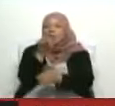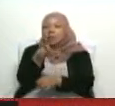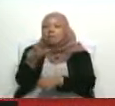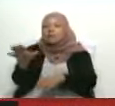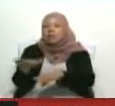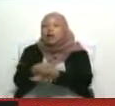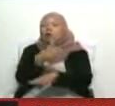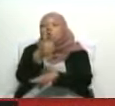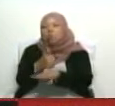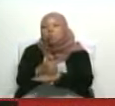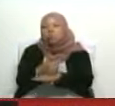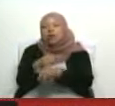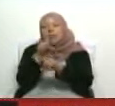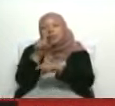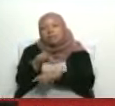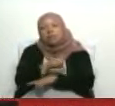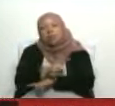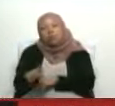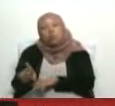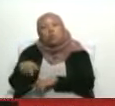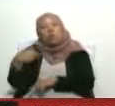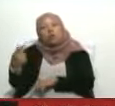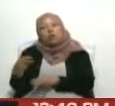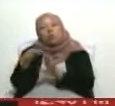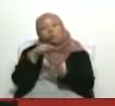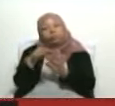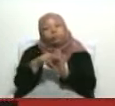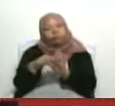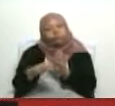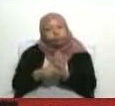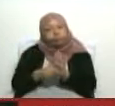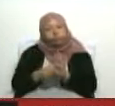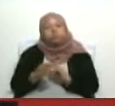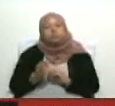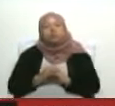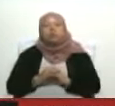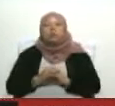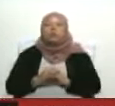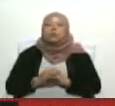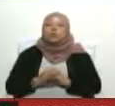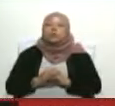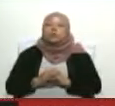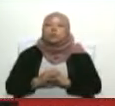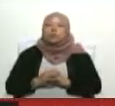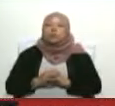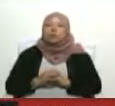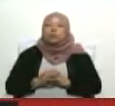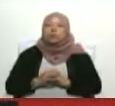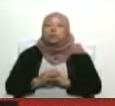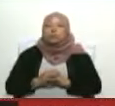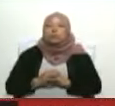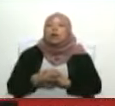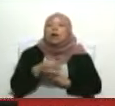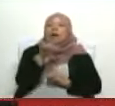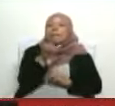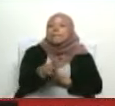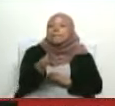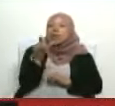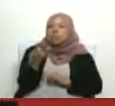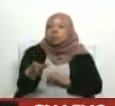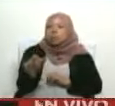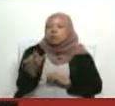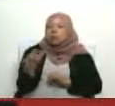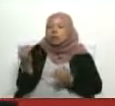producto de ellas, se han acordado las siguientes órdenes de aprehensión. De personas que, según ellos